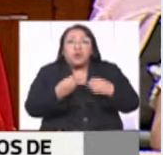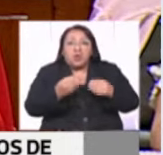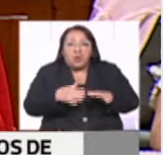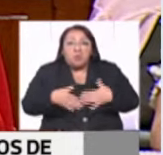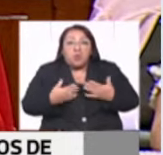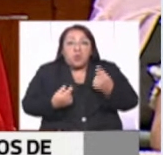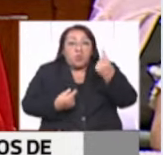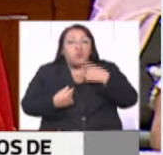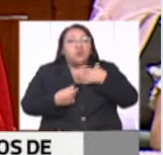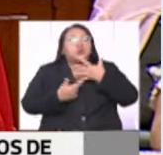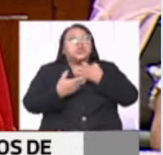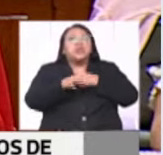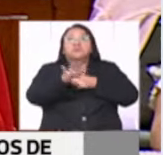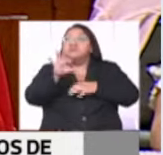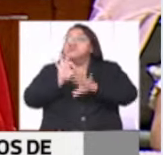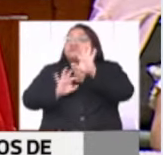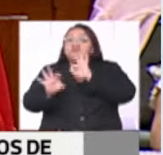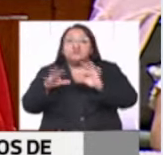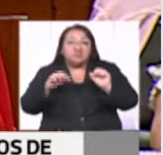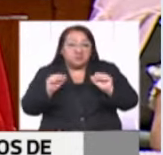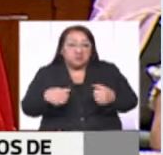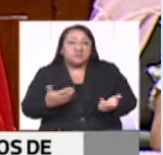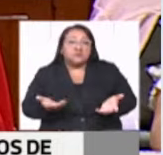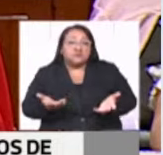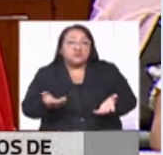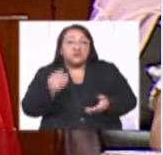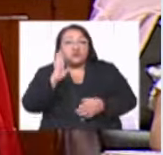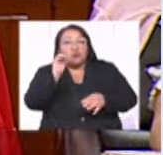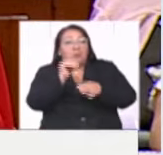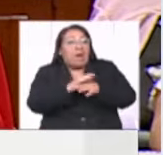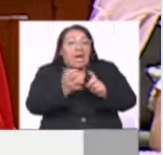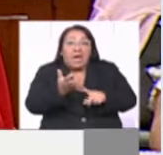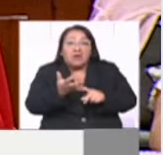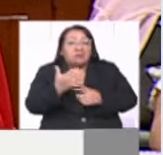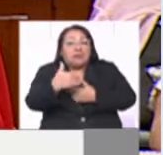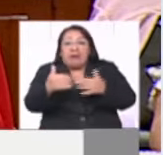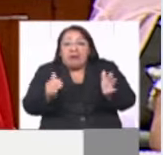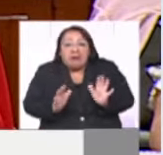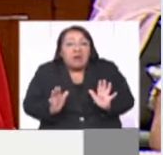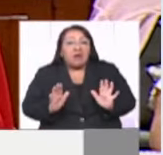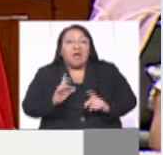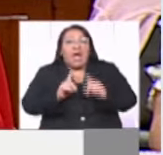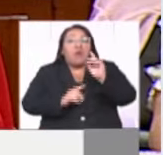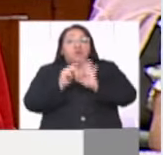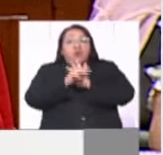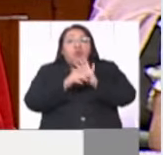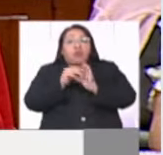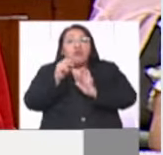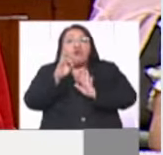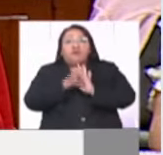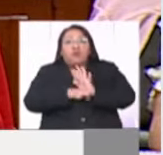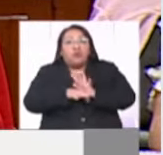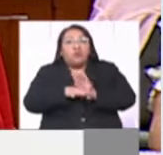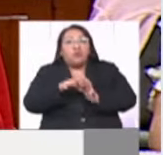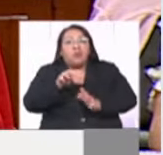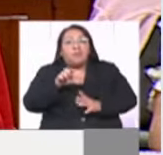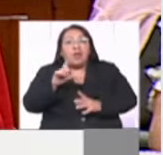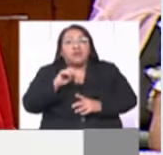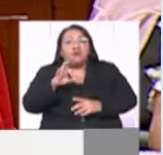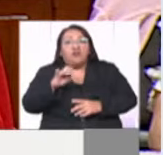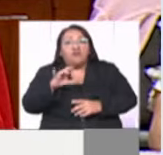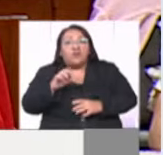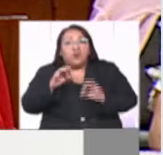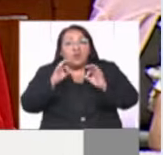uno elegir, presidente, quién te genera la mayor rentabilidad. ¿Un banco, una caja, algún modelo de fondo mutuo, plazo fijo o cualquier otra